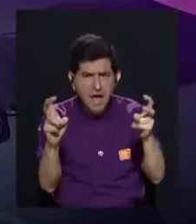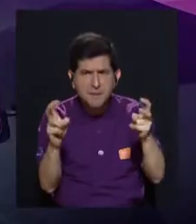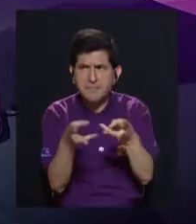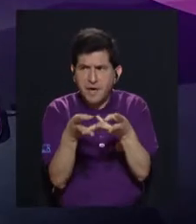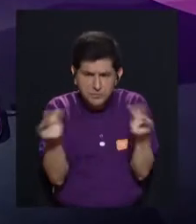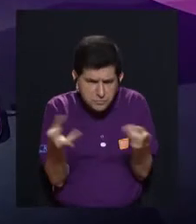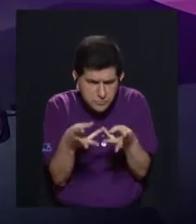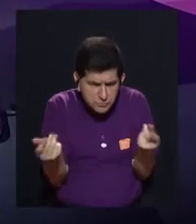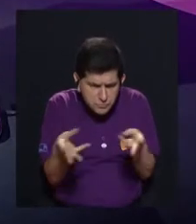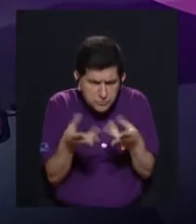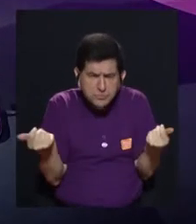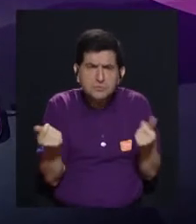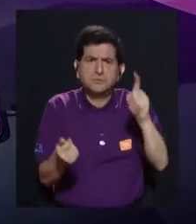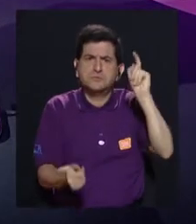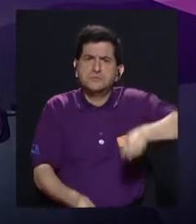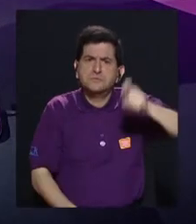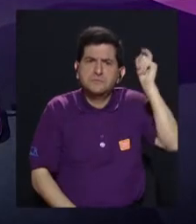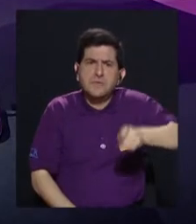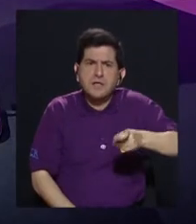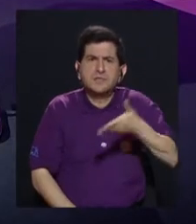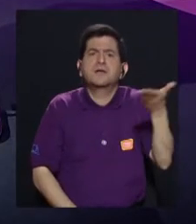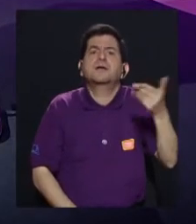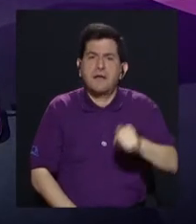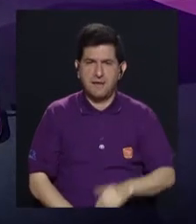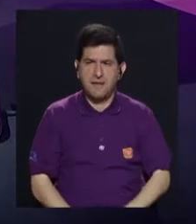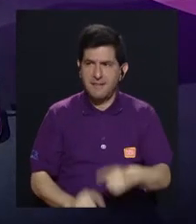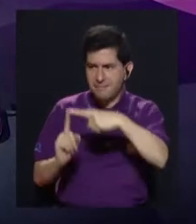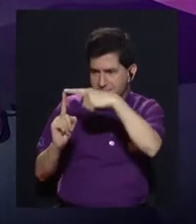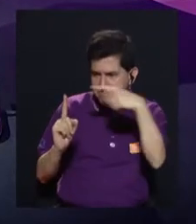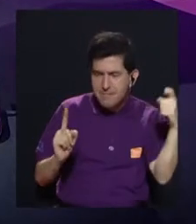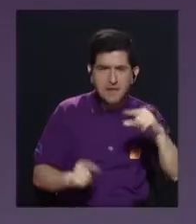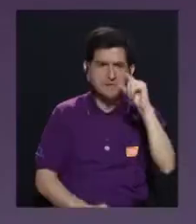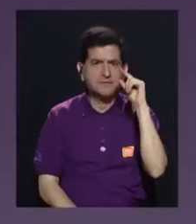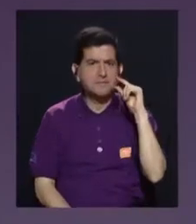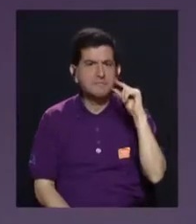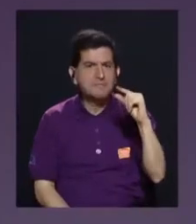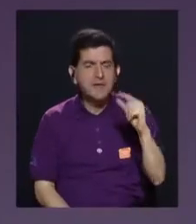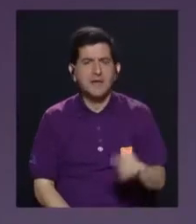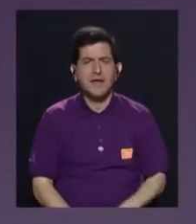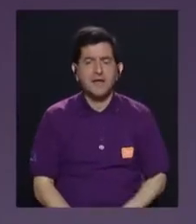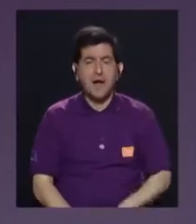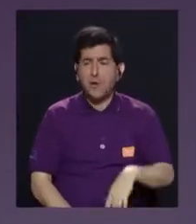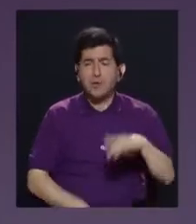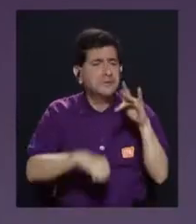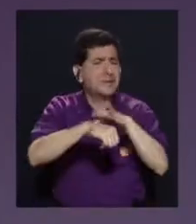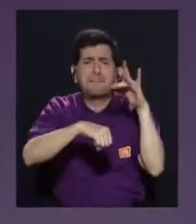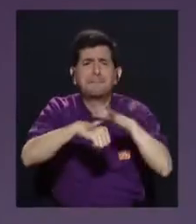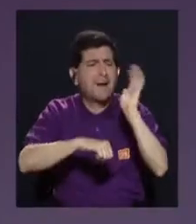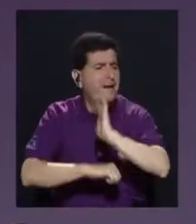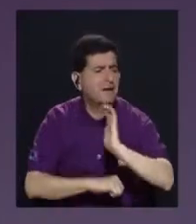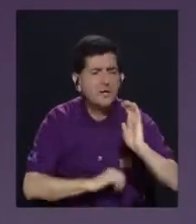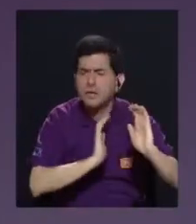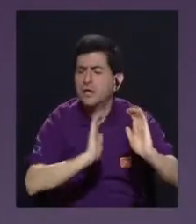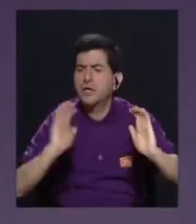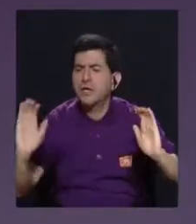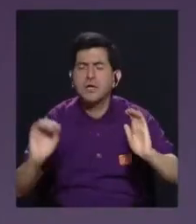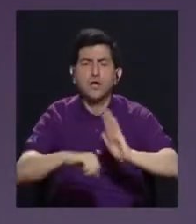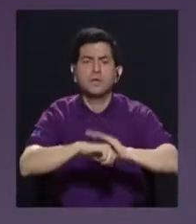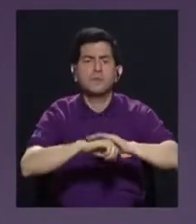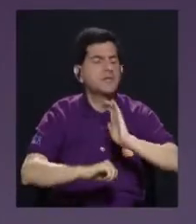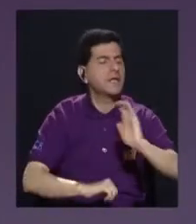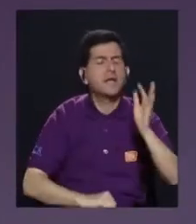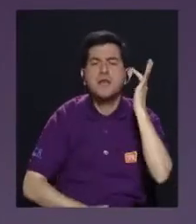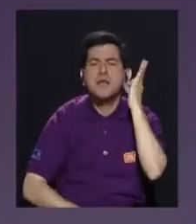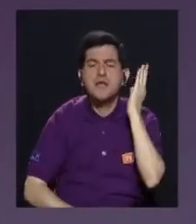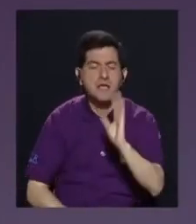resolverlo tiene que ver con que desde la pequeña desde la primera infancia tenemos que permitirle a las niñas